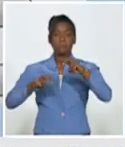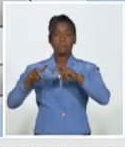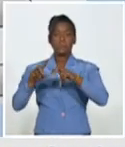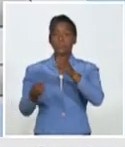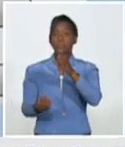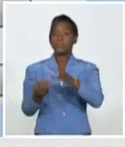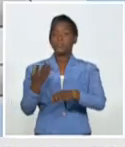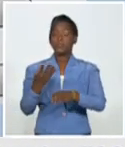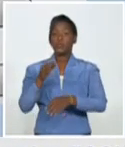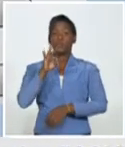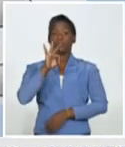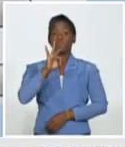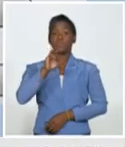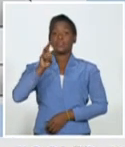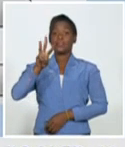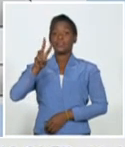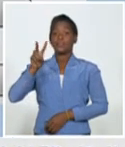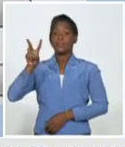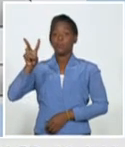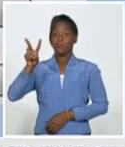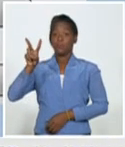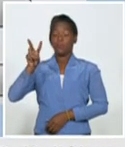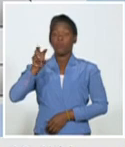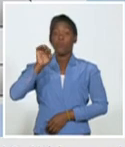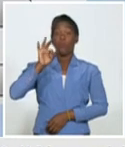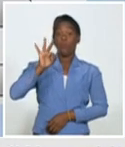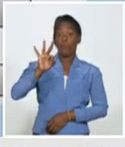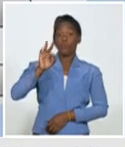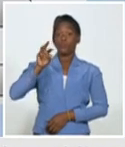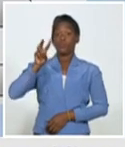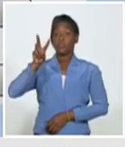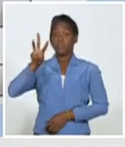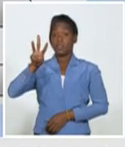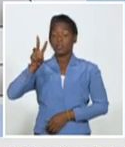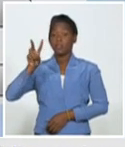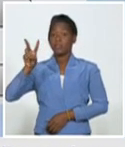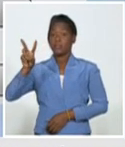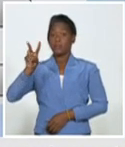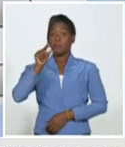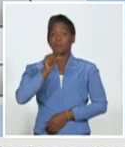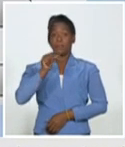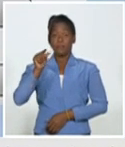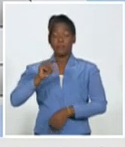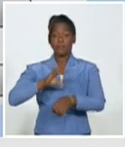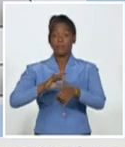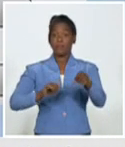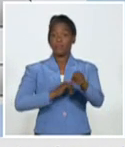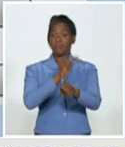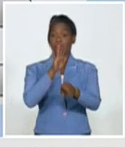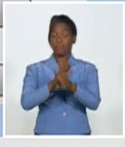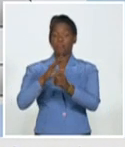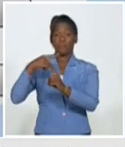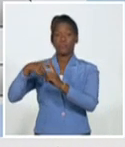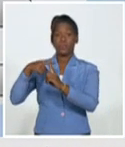832 personas con la COVID-19. Una cifra elevada,